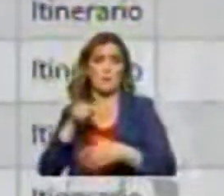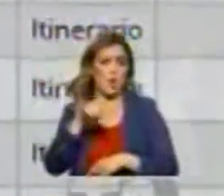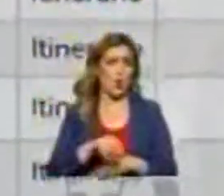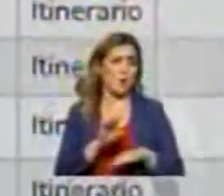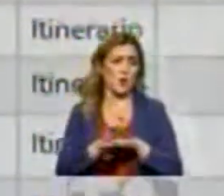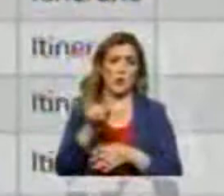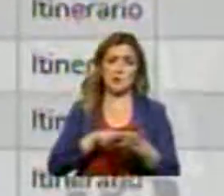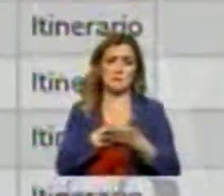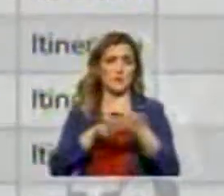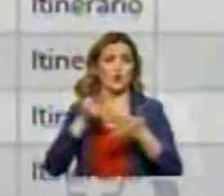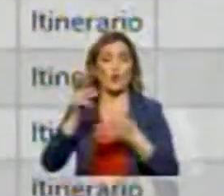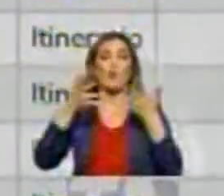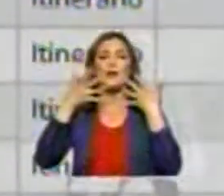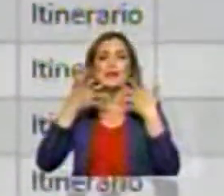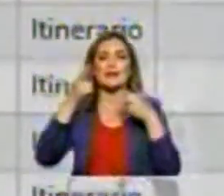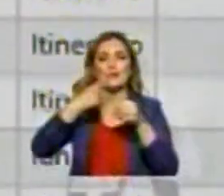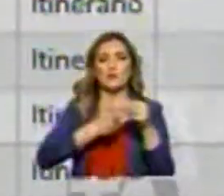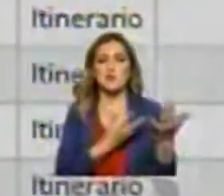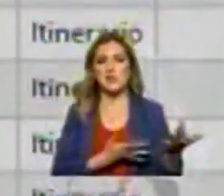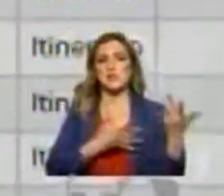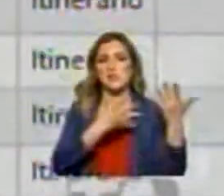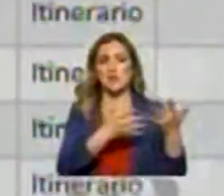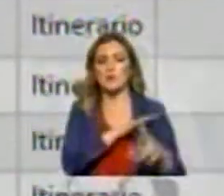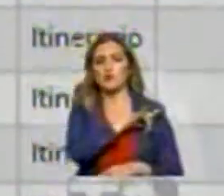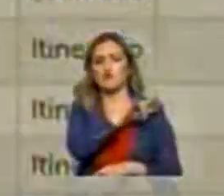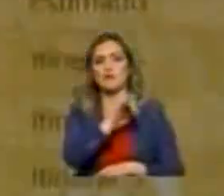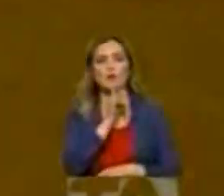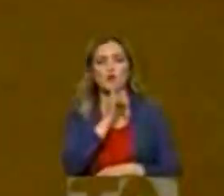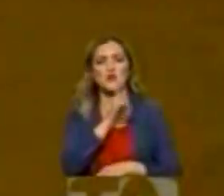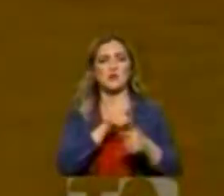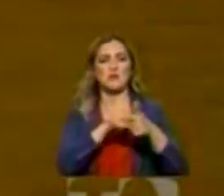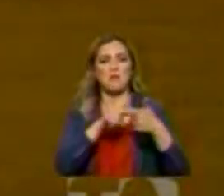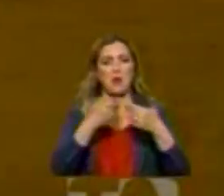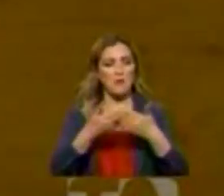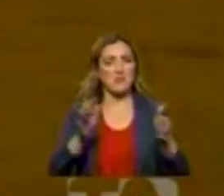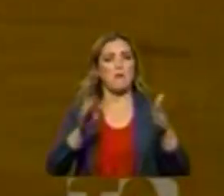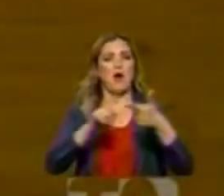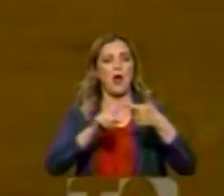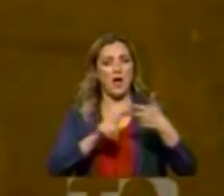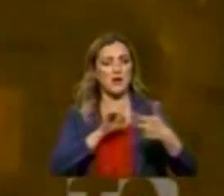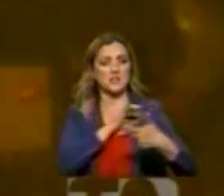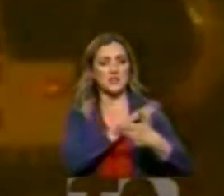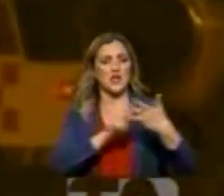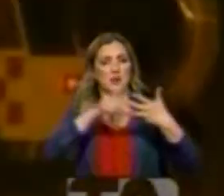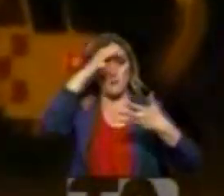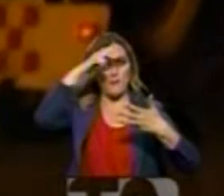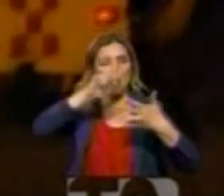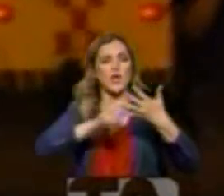En Guayaquil y Quito se espera el arribo de pasajeros desde Estados Unidos, Panamá, Chile, México,